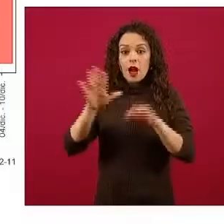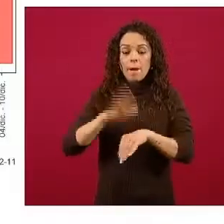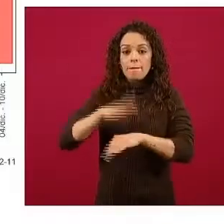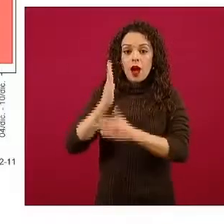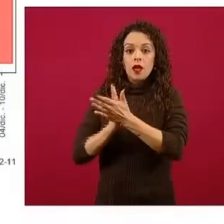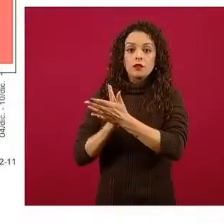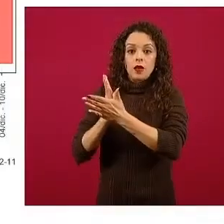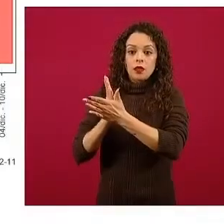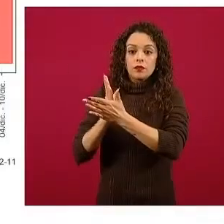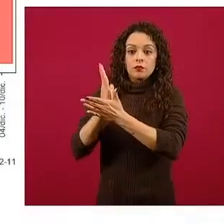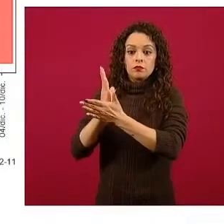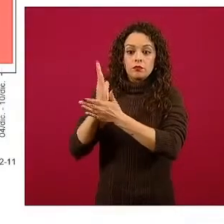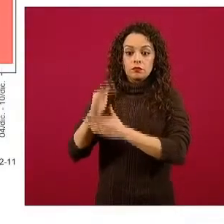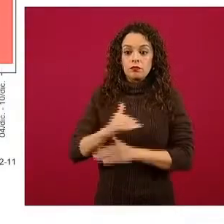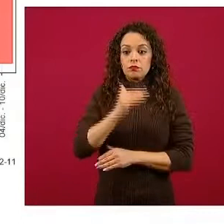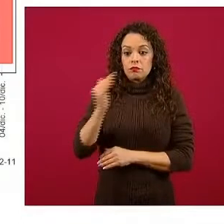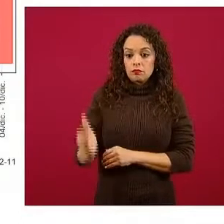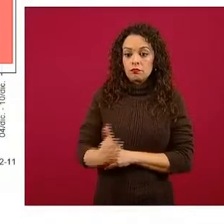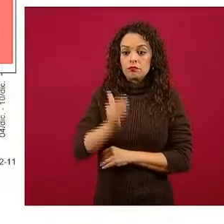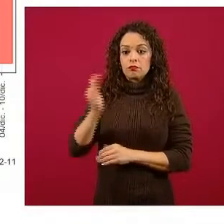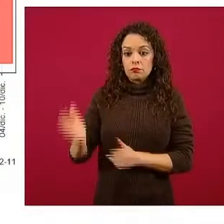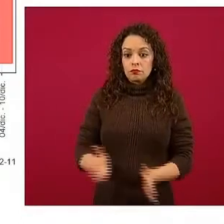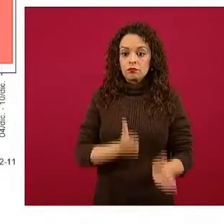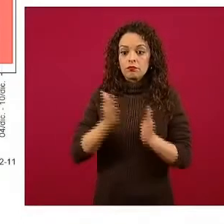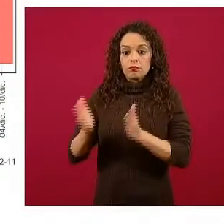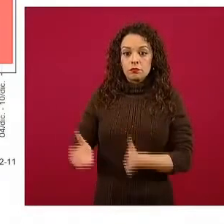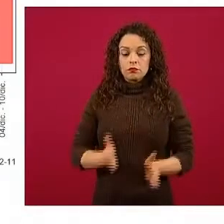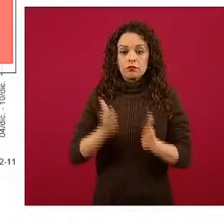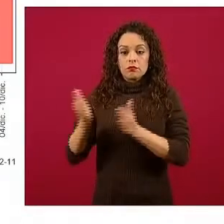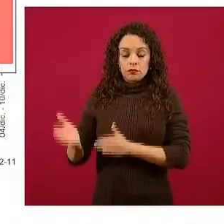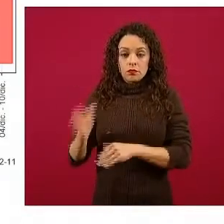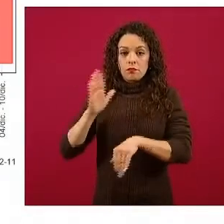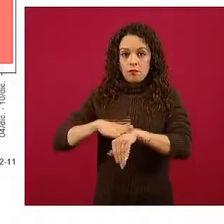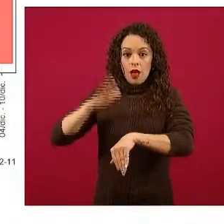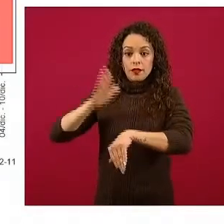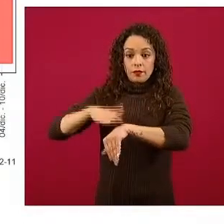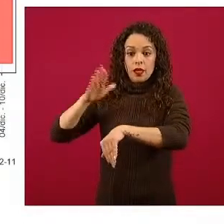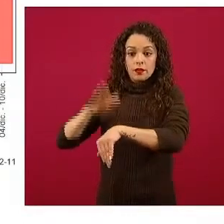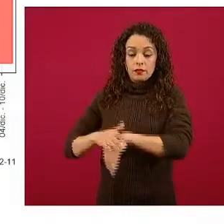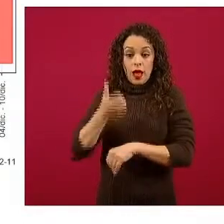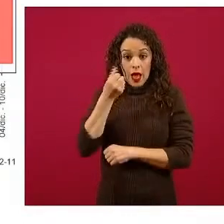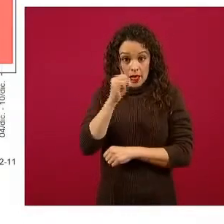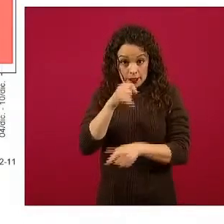grande. Si seguimos en esta